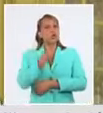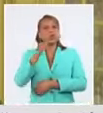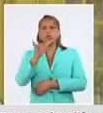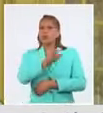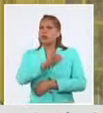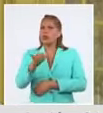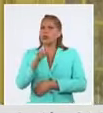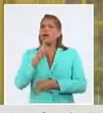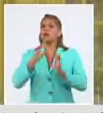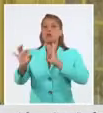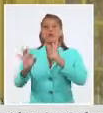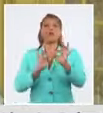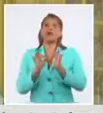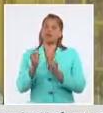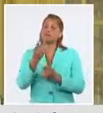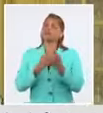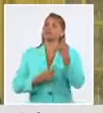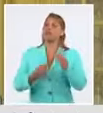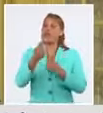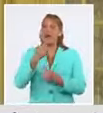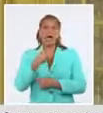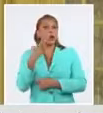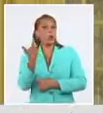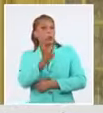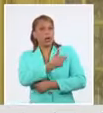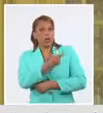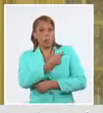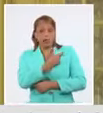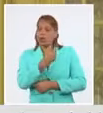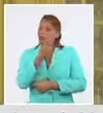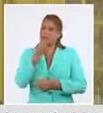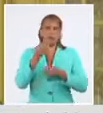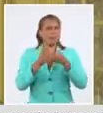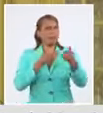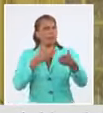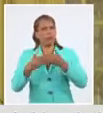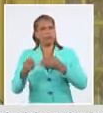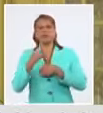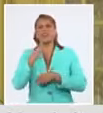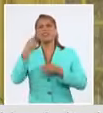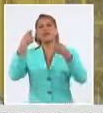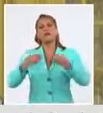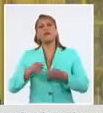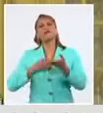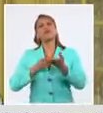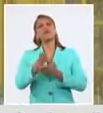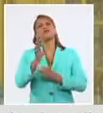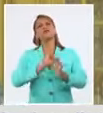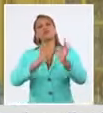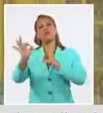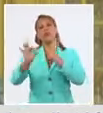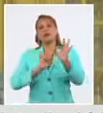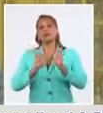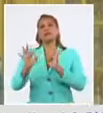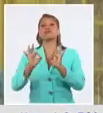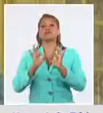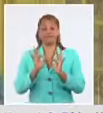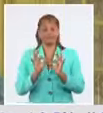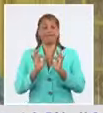muchos cuidados a pesar de todas las vacunas que nos han puesto. Si no nos cuidamos, seguimos